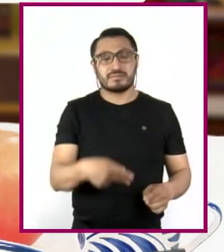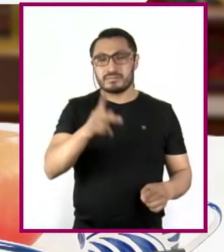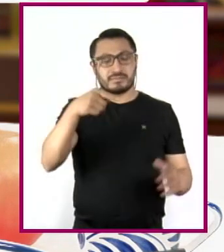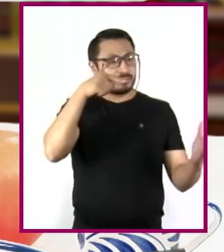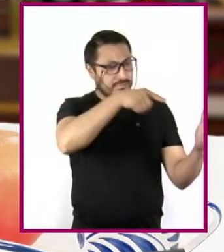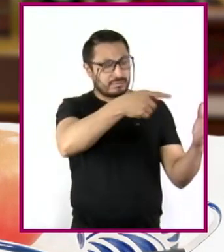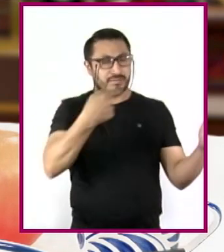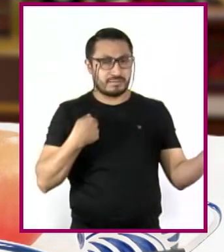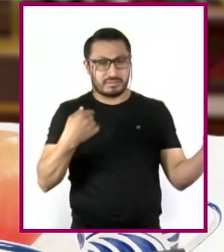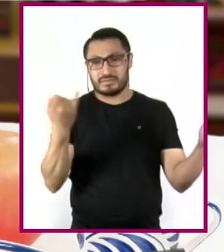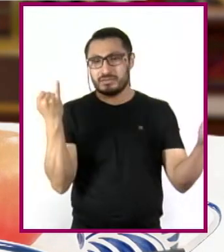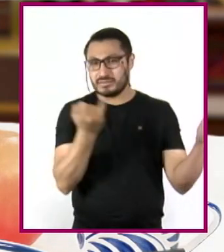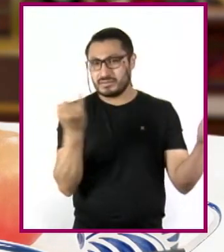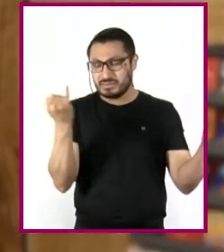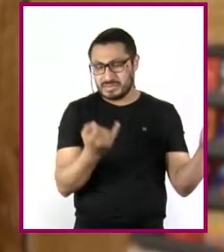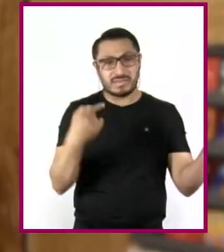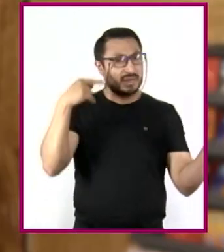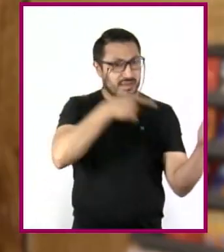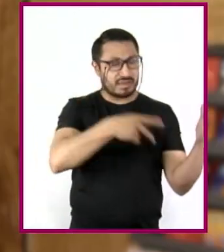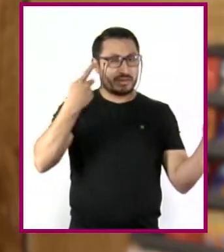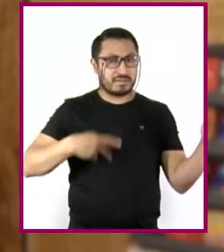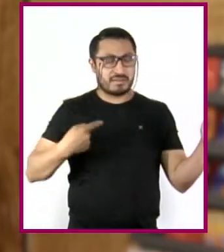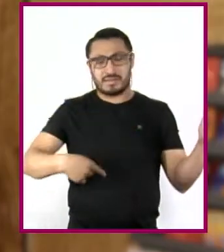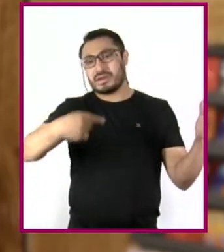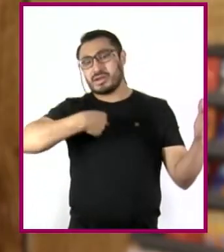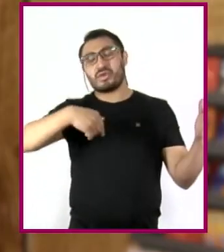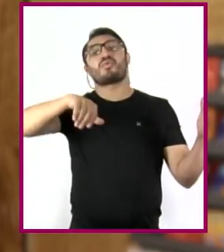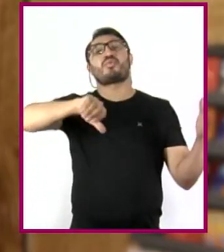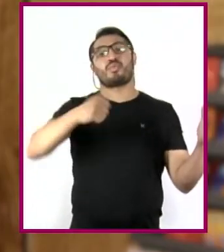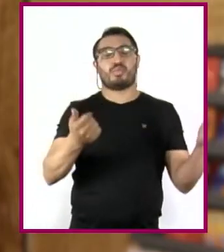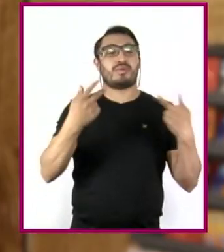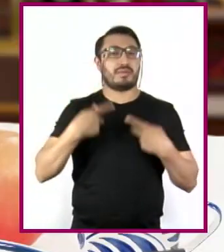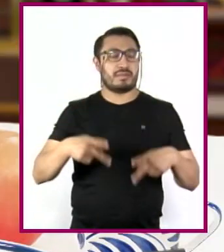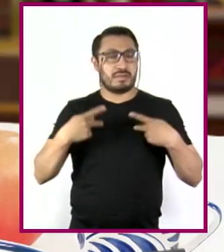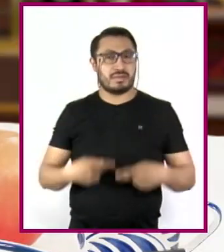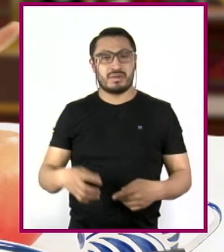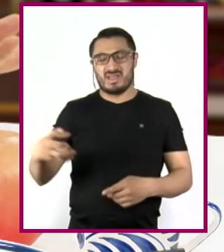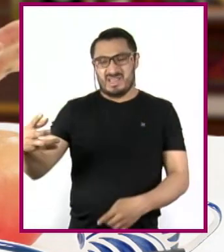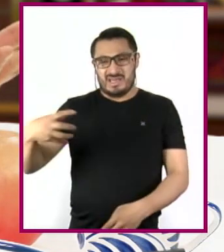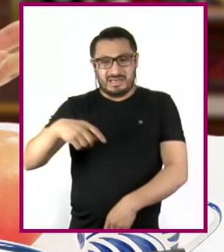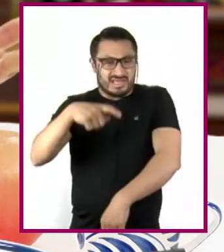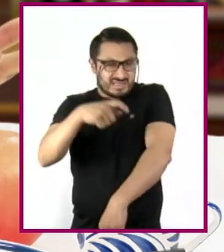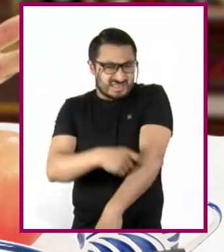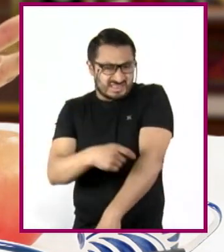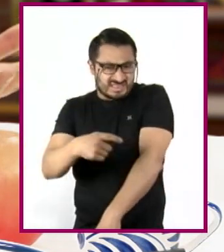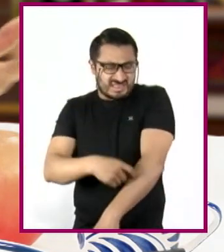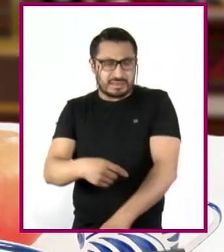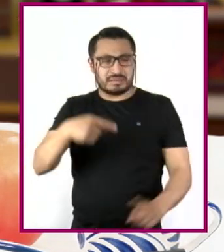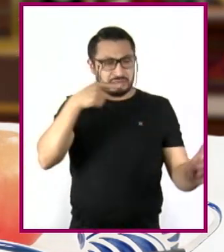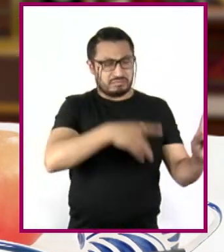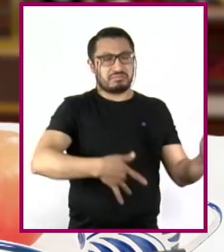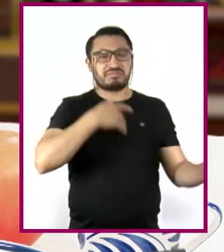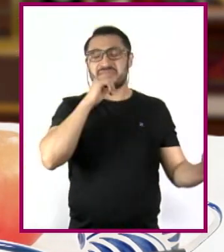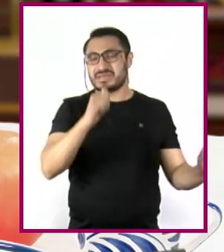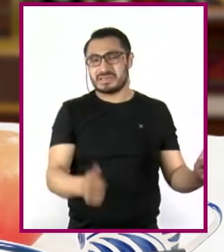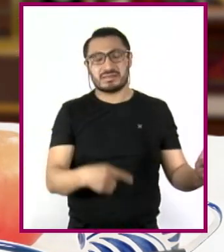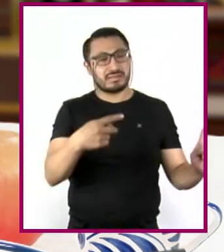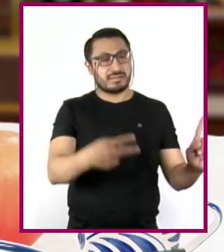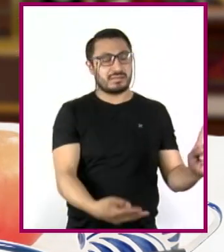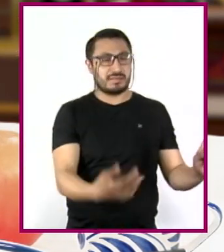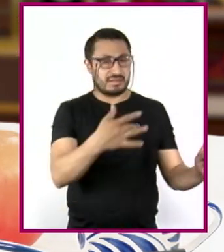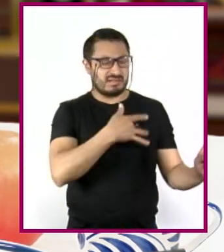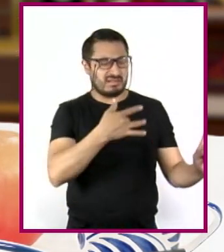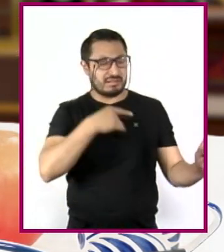yo. Ella es una persona y yo soy otra. Cuando me pellizco, no siente nada. Cuando me dé el ataque al